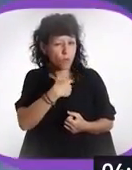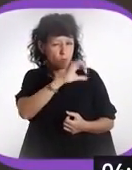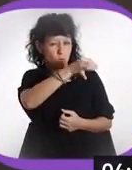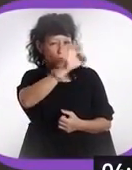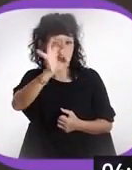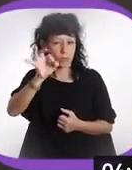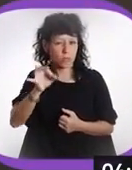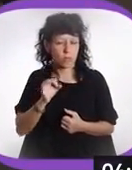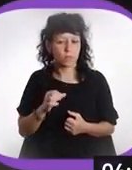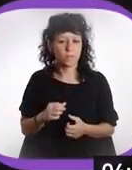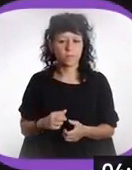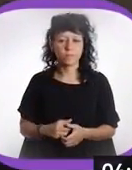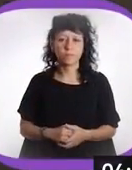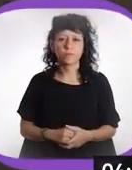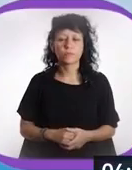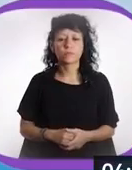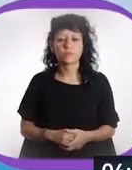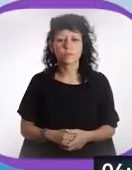ustedes!